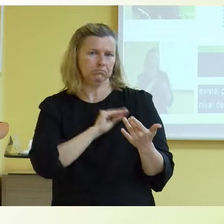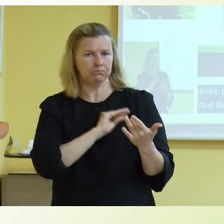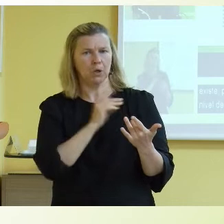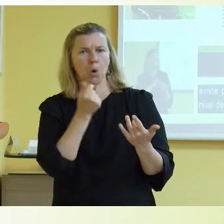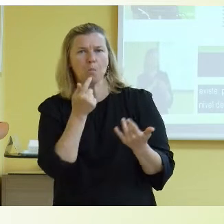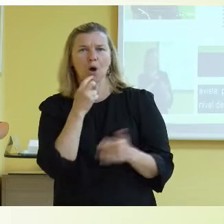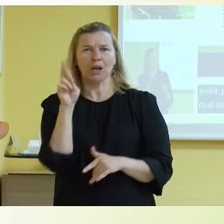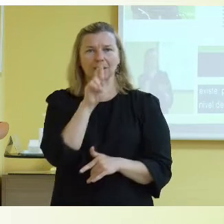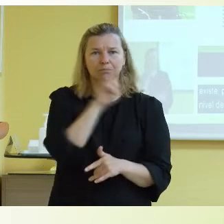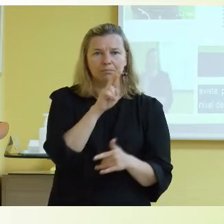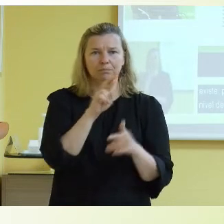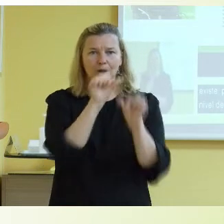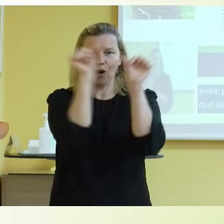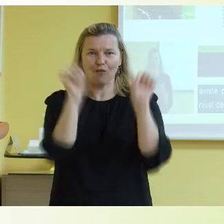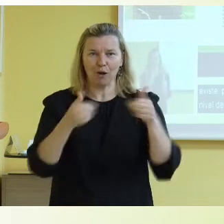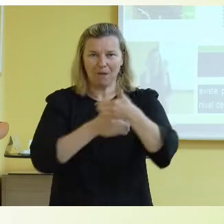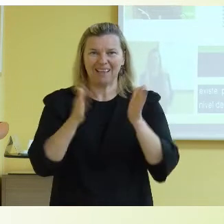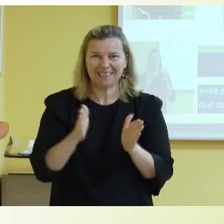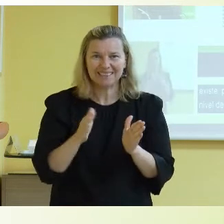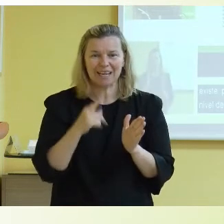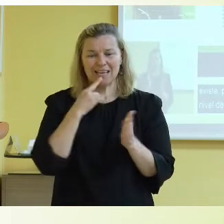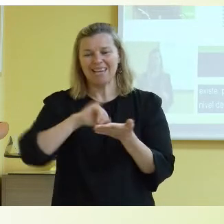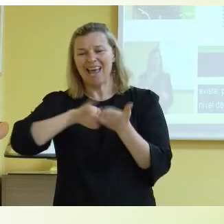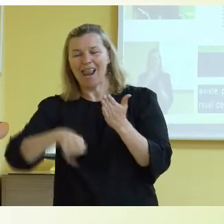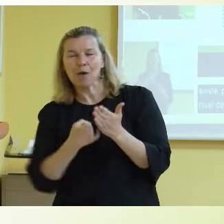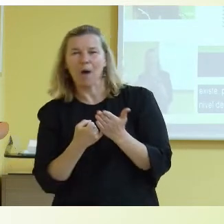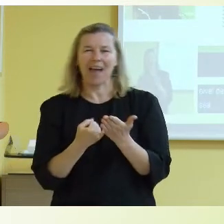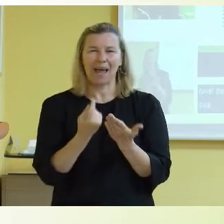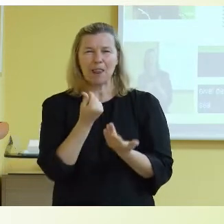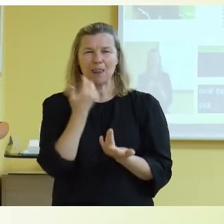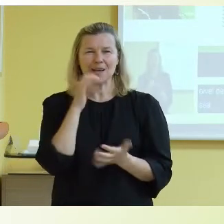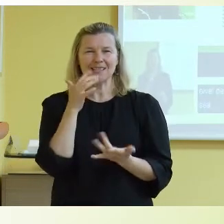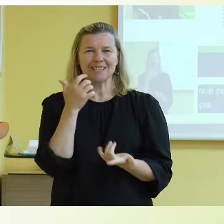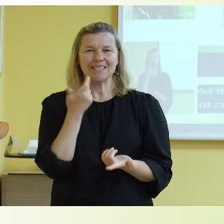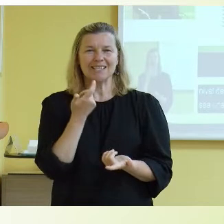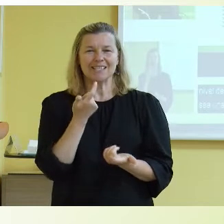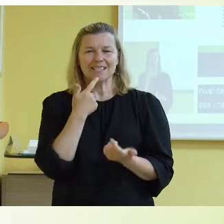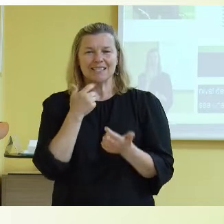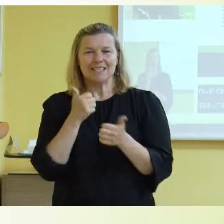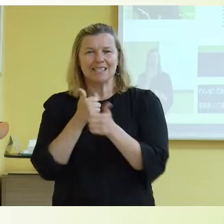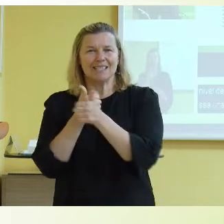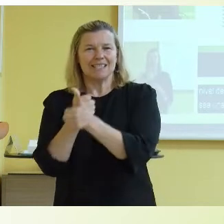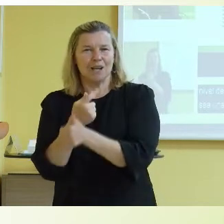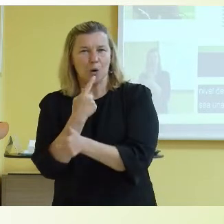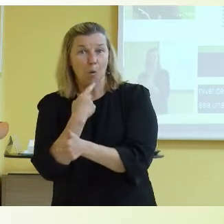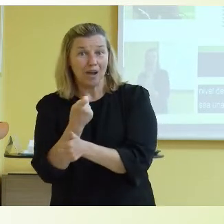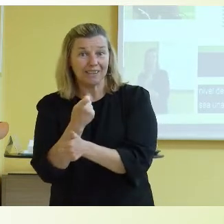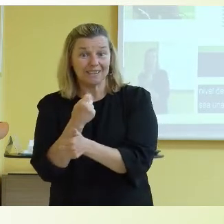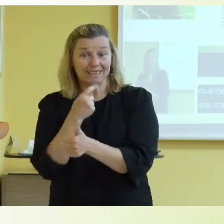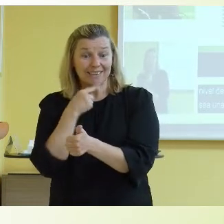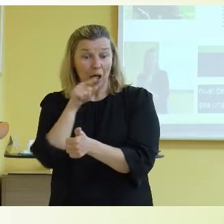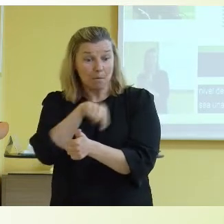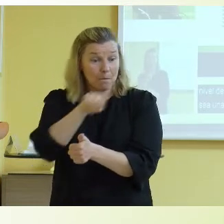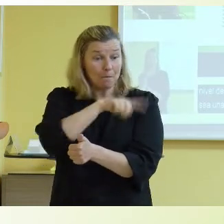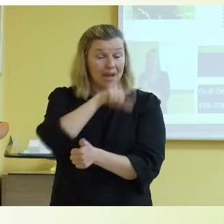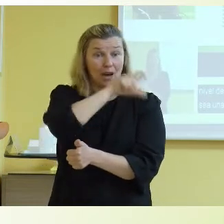repetitiva con estereotipos y con a veces un lenguaje un poquito que nos cuesta a veces seguir, etcétera. No tiene nada que ver eso con personas como